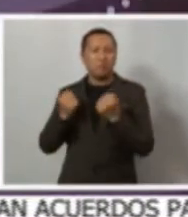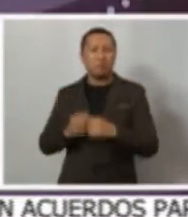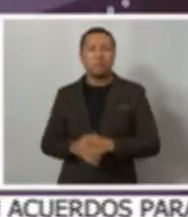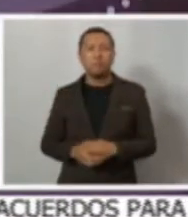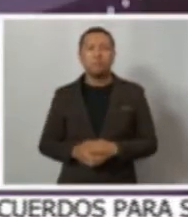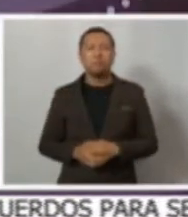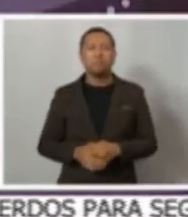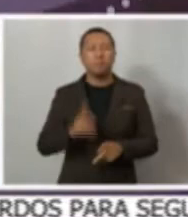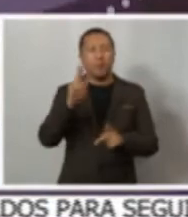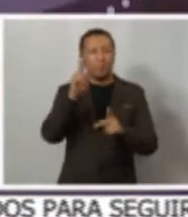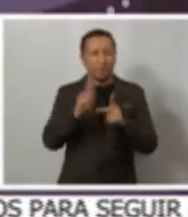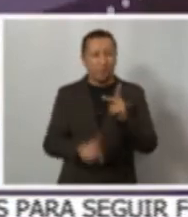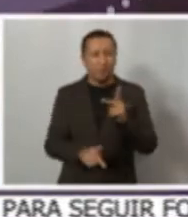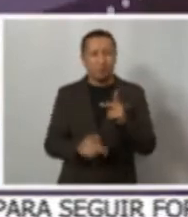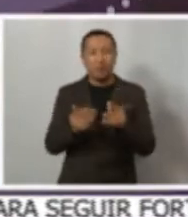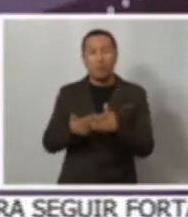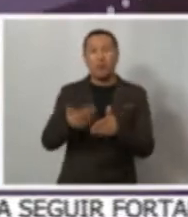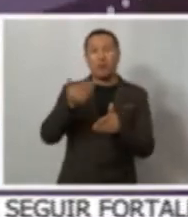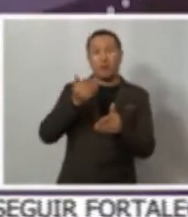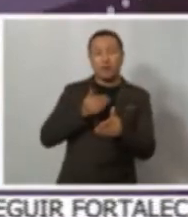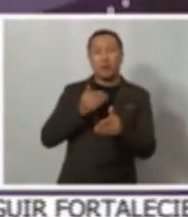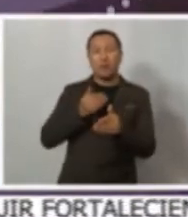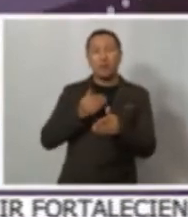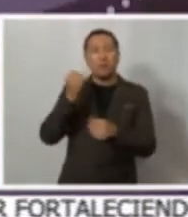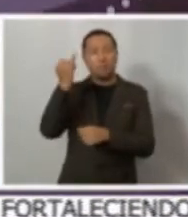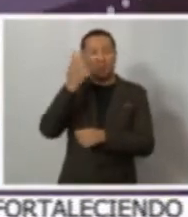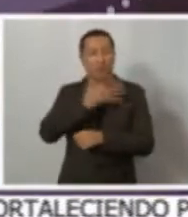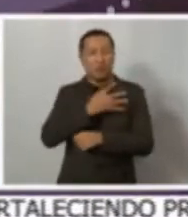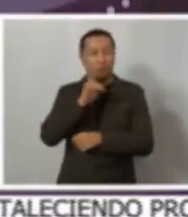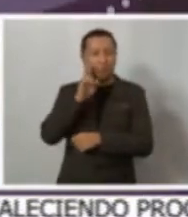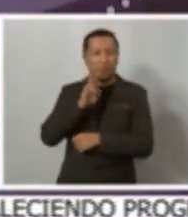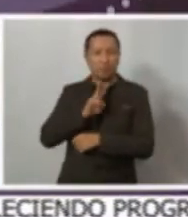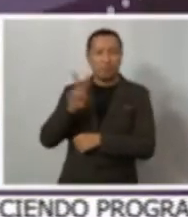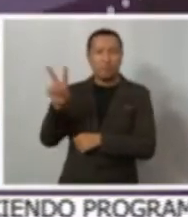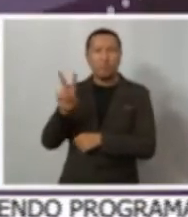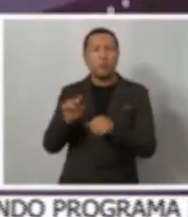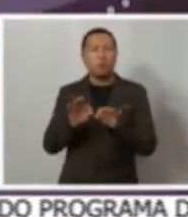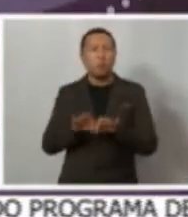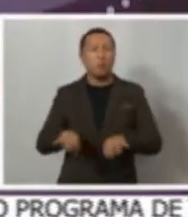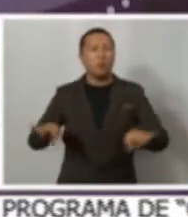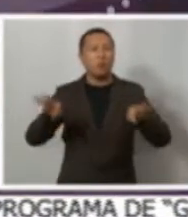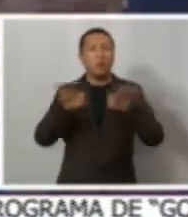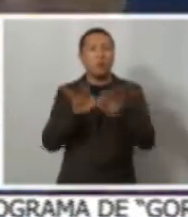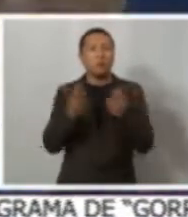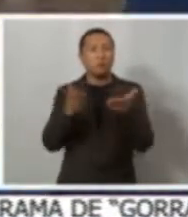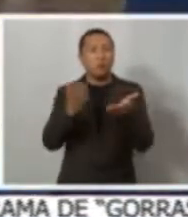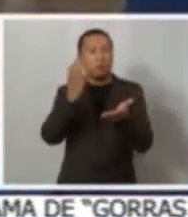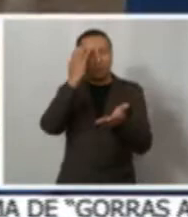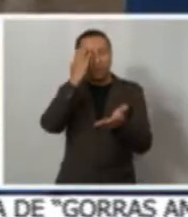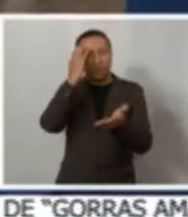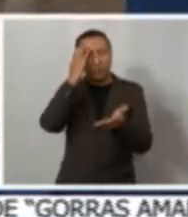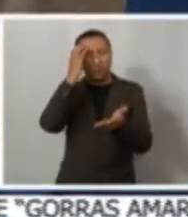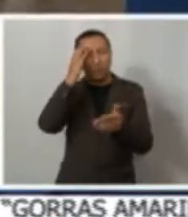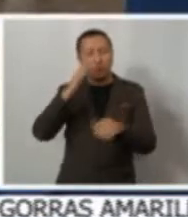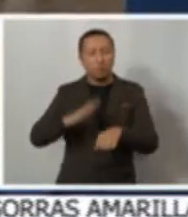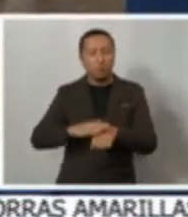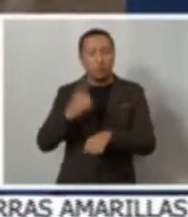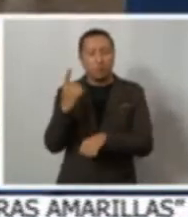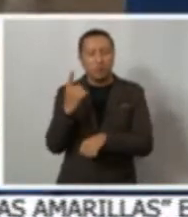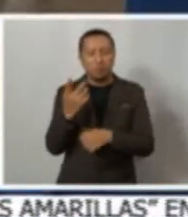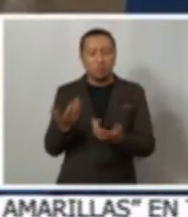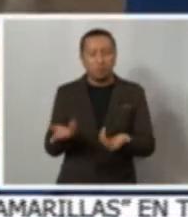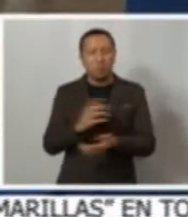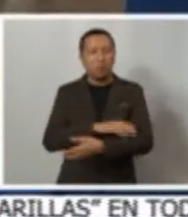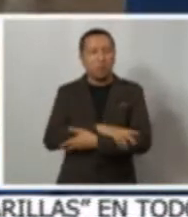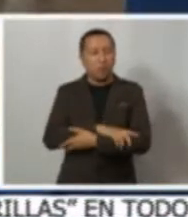pausa, pero con una imagen que bien vale la pena comentar, mencionar con ustedes, porque eso habla de la solidaridad y de